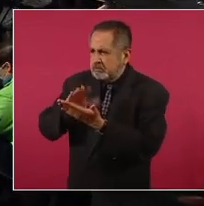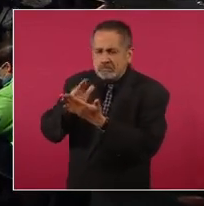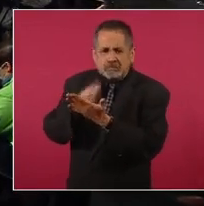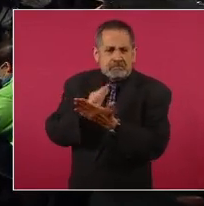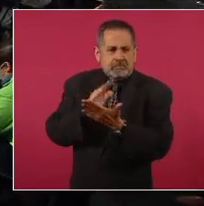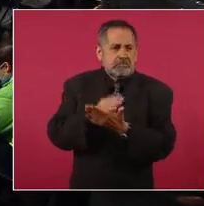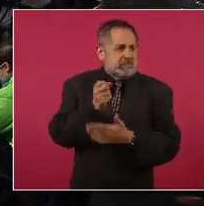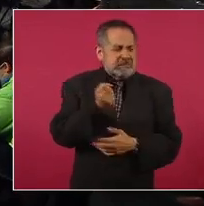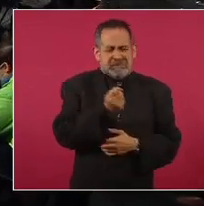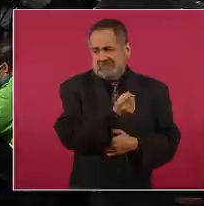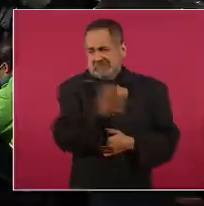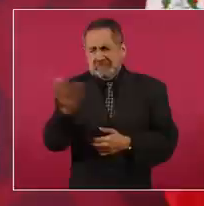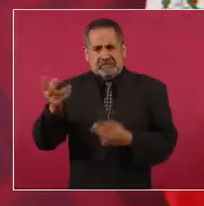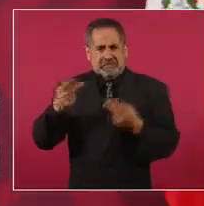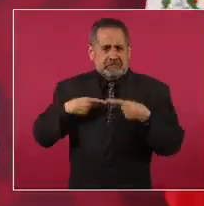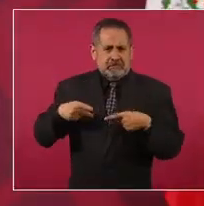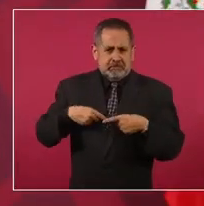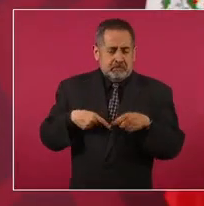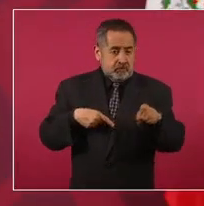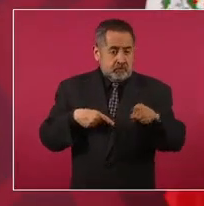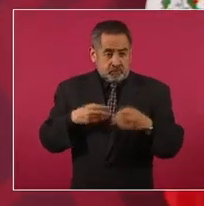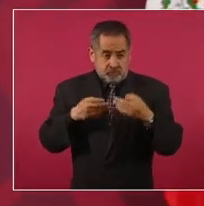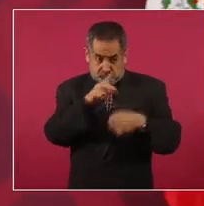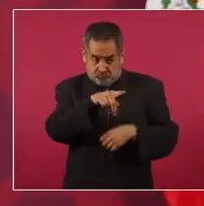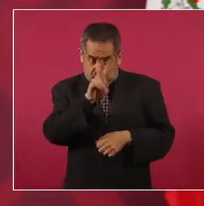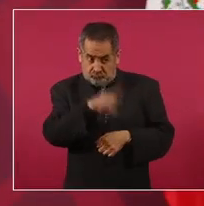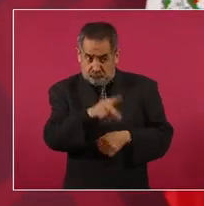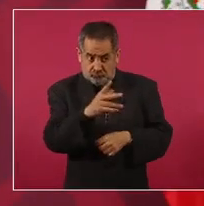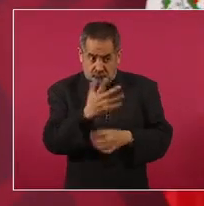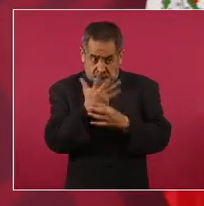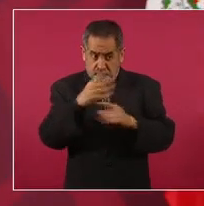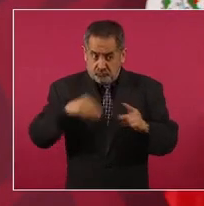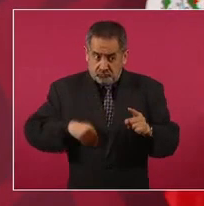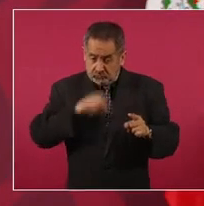gente que presuntamente participó,